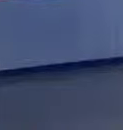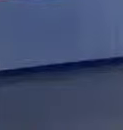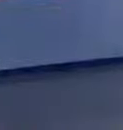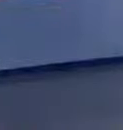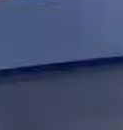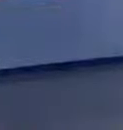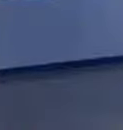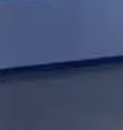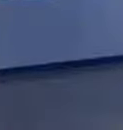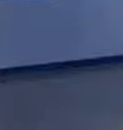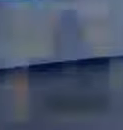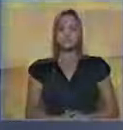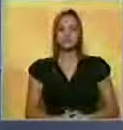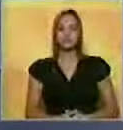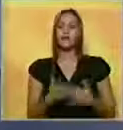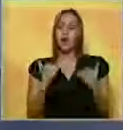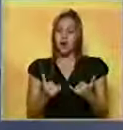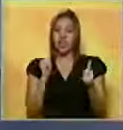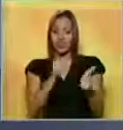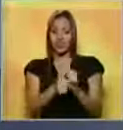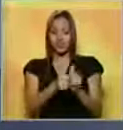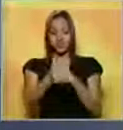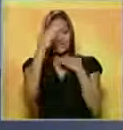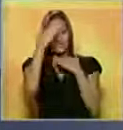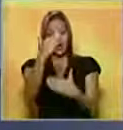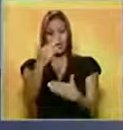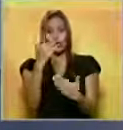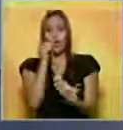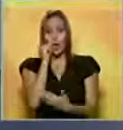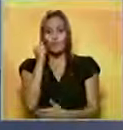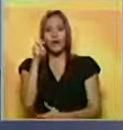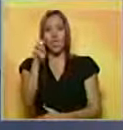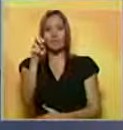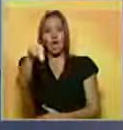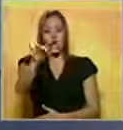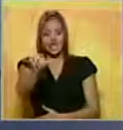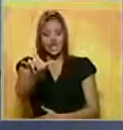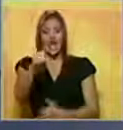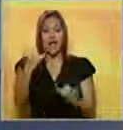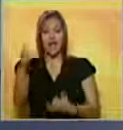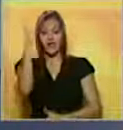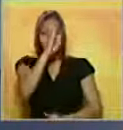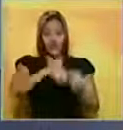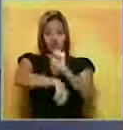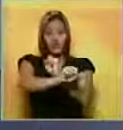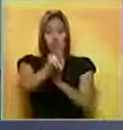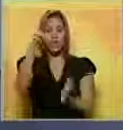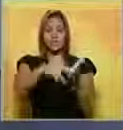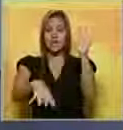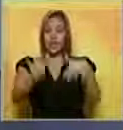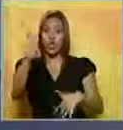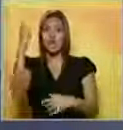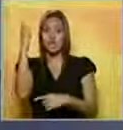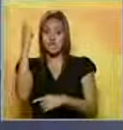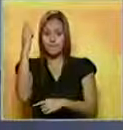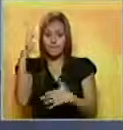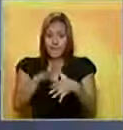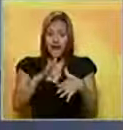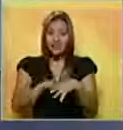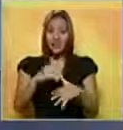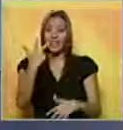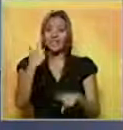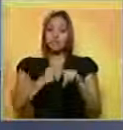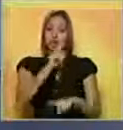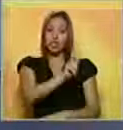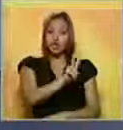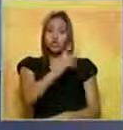Bienvenidos a la sección deportiva, les saluda Tony Citadino. Comenzamos con el premundial de fútbol Brasil 2014, porque este martes Venezuela derrotó a Perú 3-2